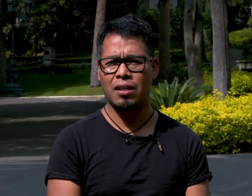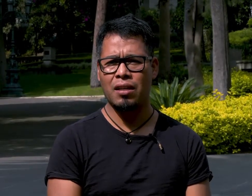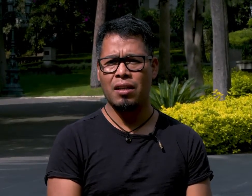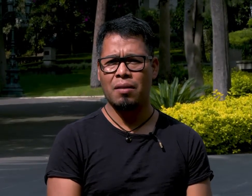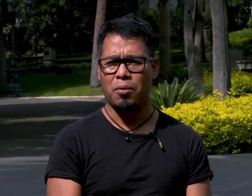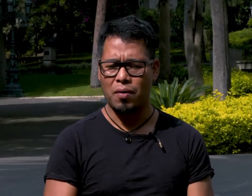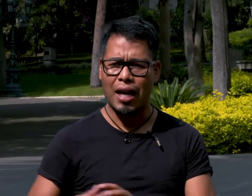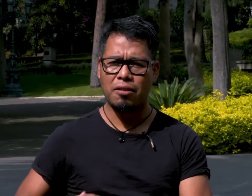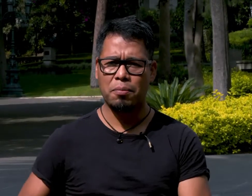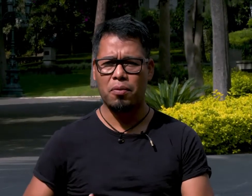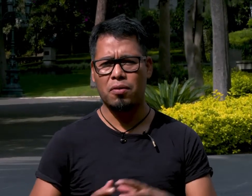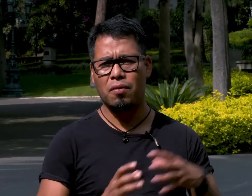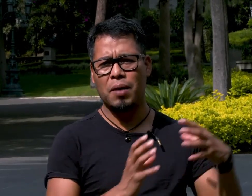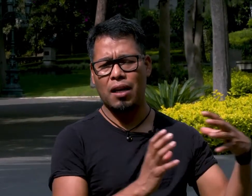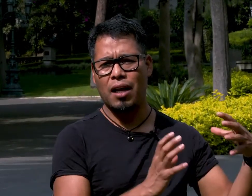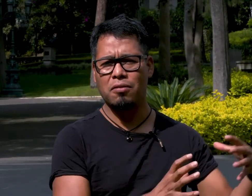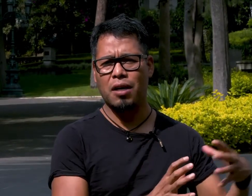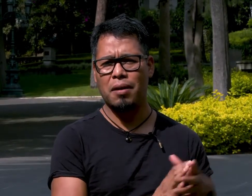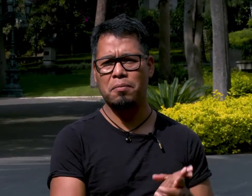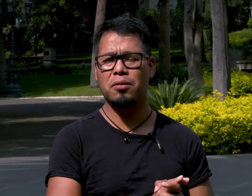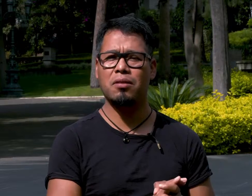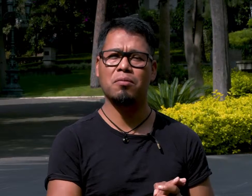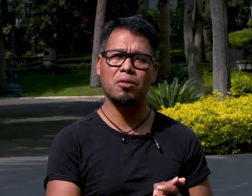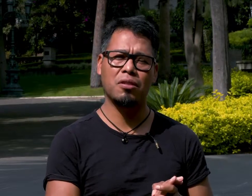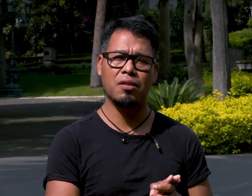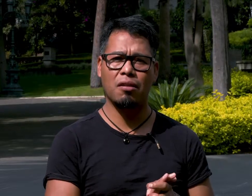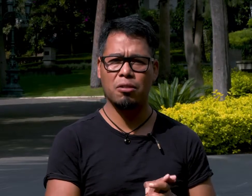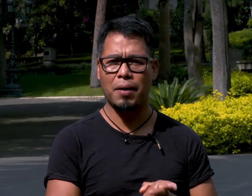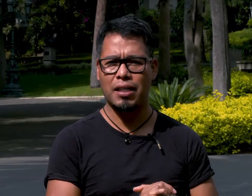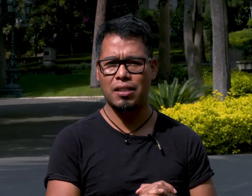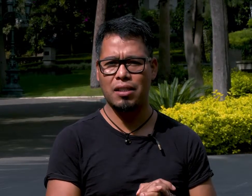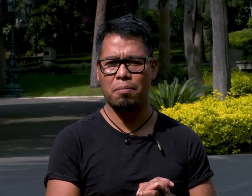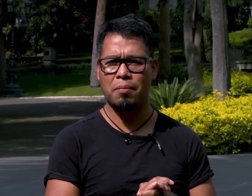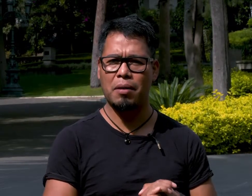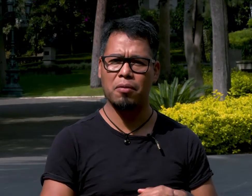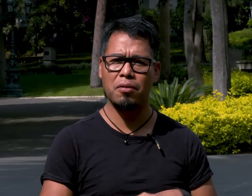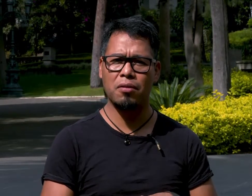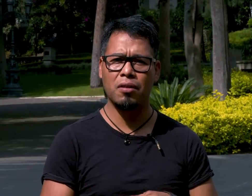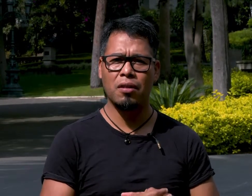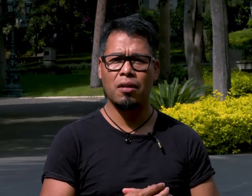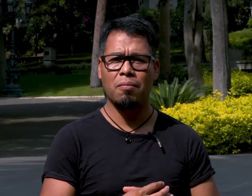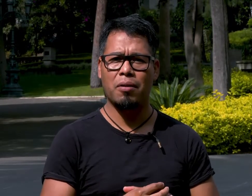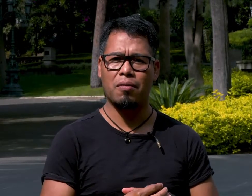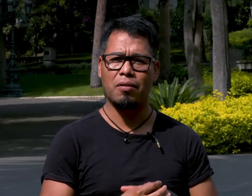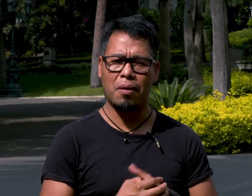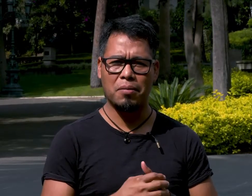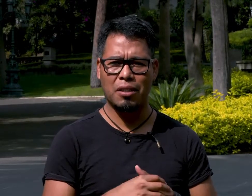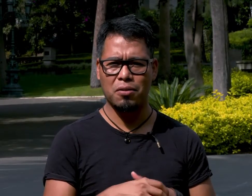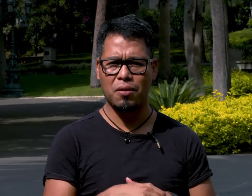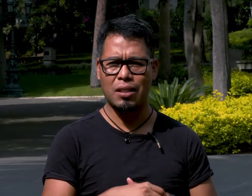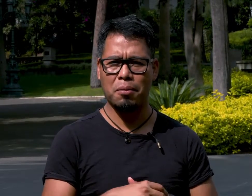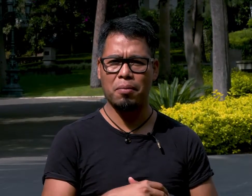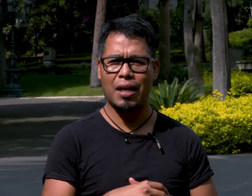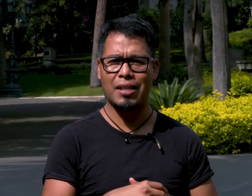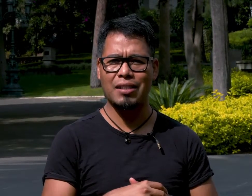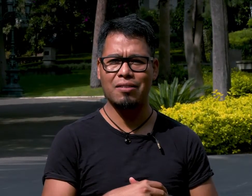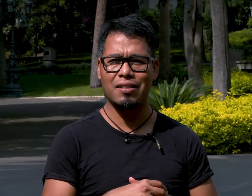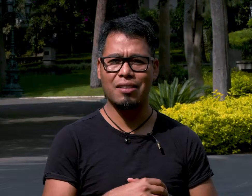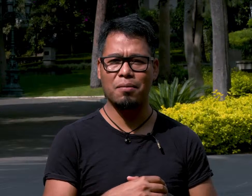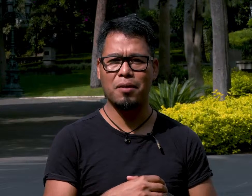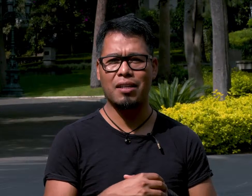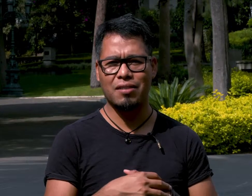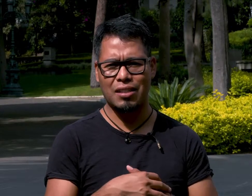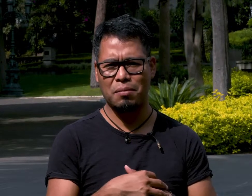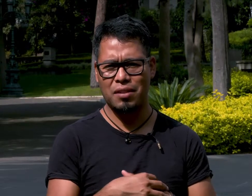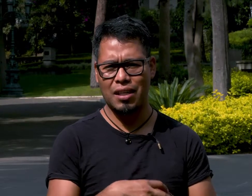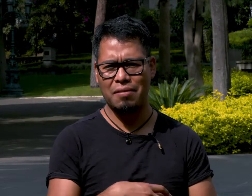originarios, por un lado, y por otro lado hablamos mucho de los países del primer mundo, pero cuando hablamos de consultas populares,